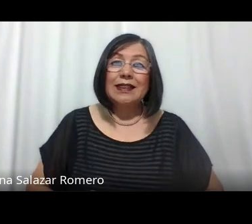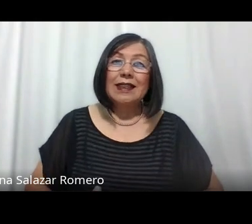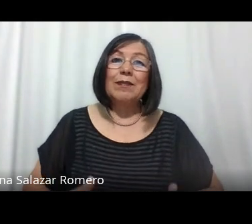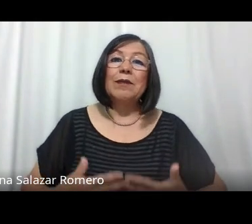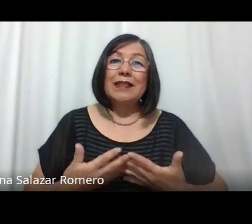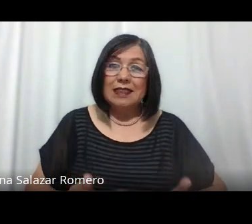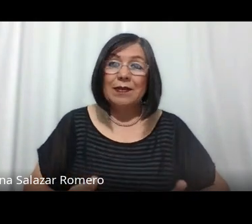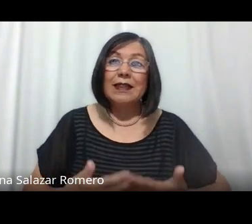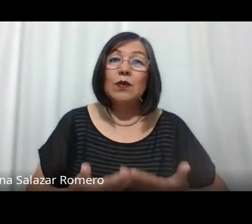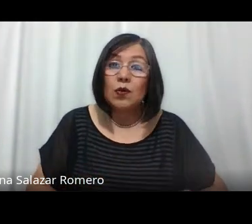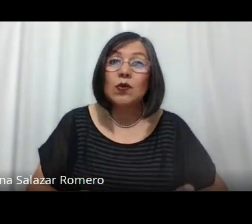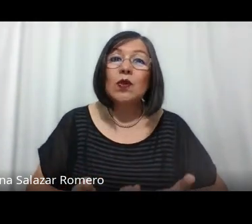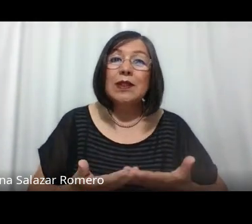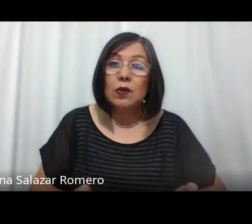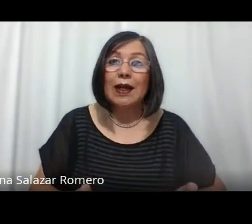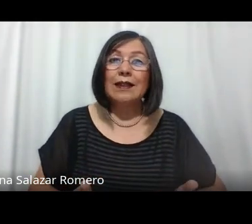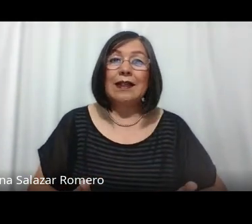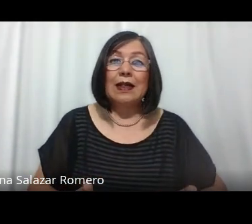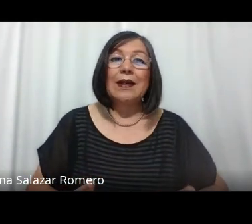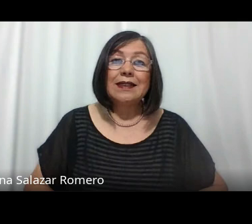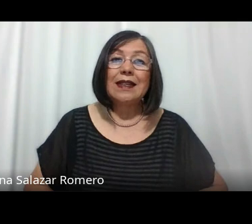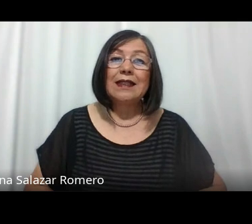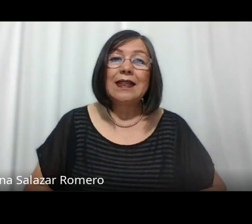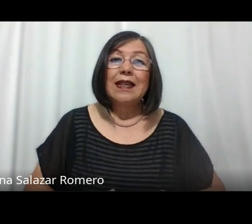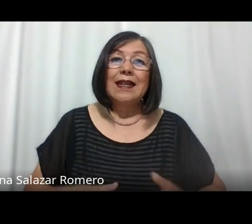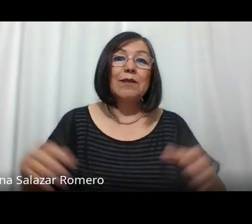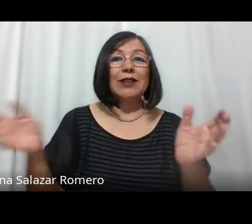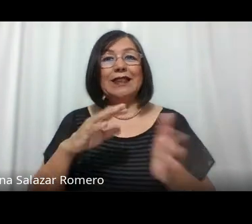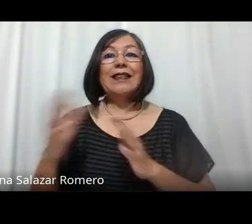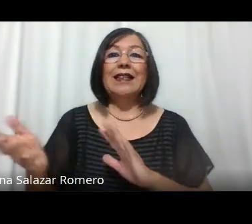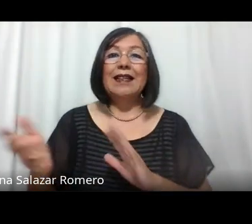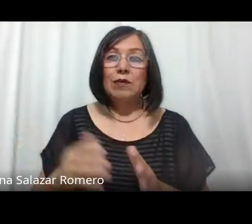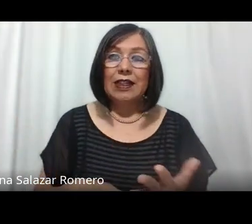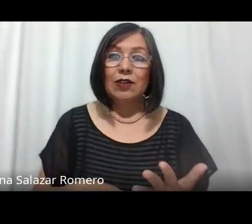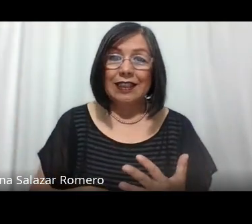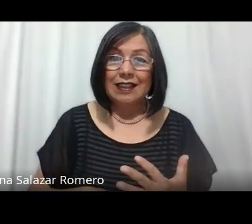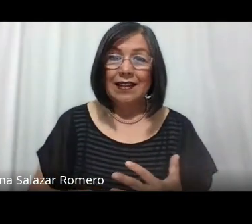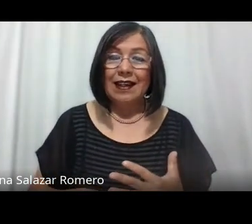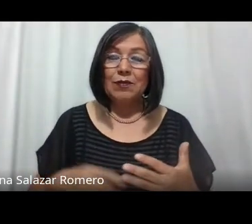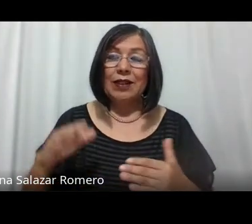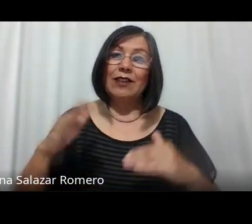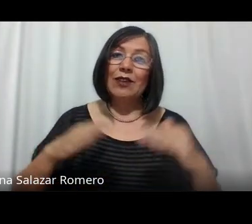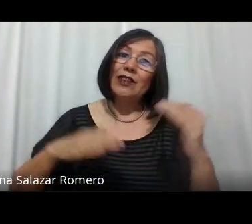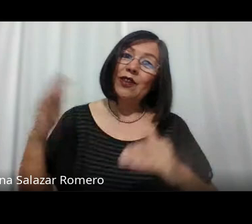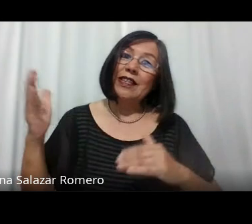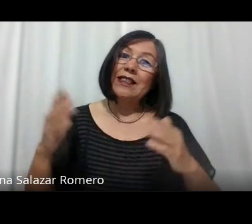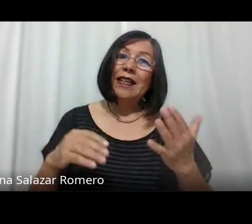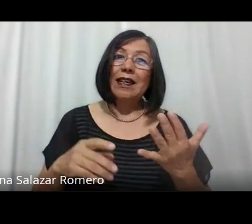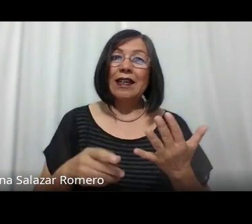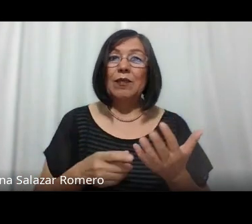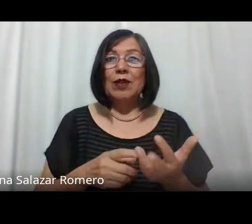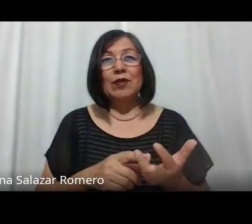en cuenta que para participar en un curso virtual de lengua de señas es importante que tengamos buena conectividad, porque en